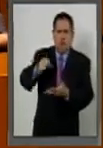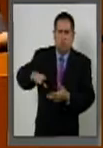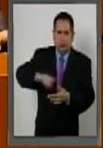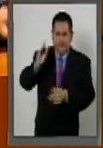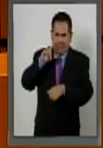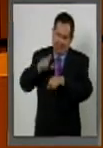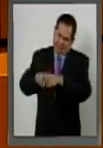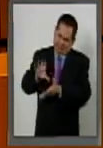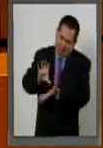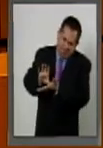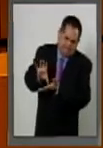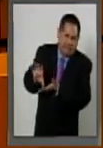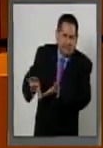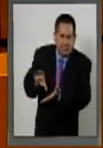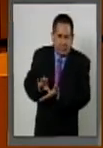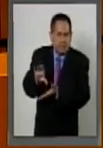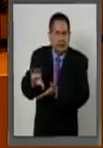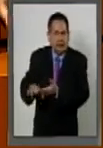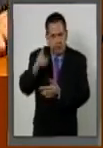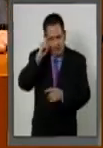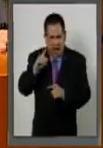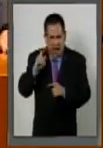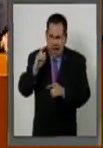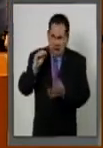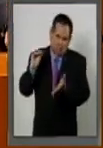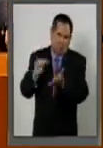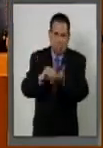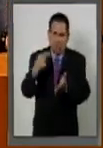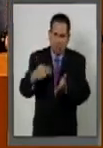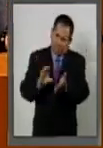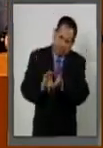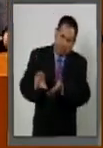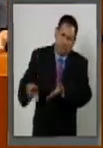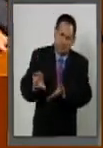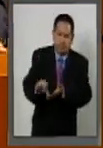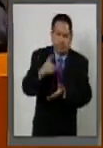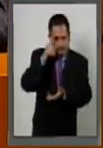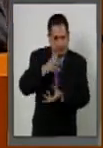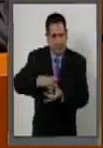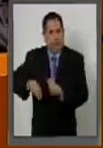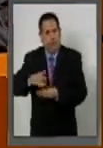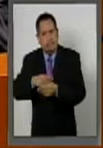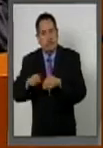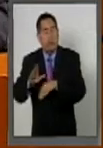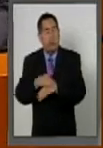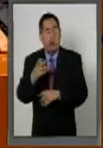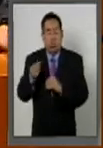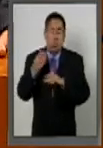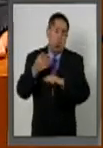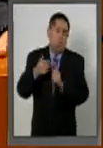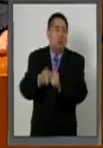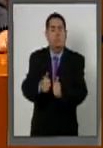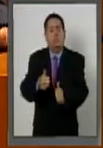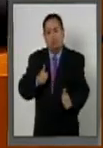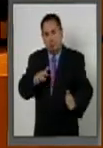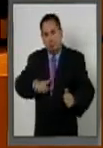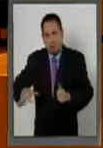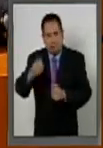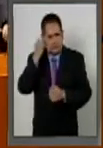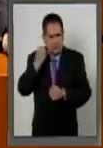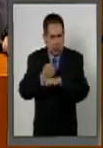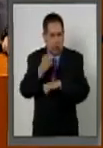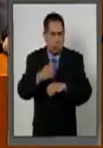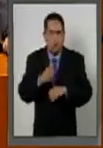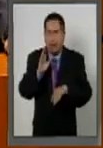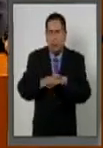federal específicamente etiquetados para poder revertir la terrible marginación de estas entidades de manera